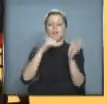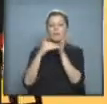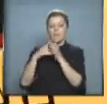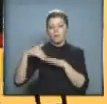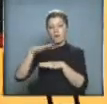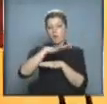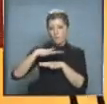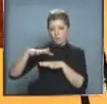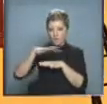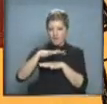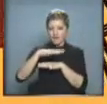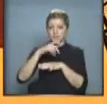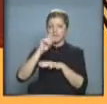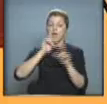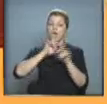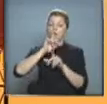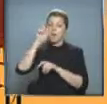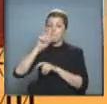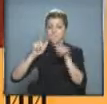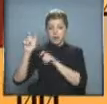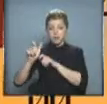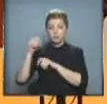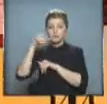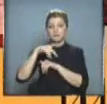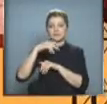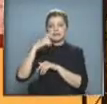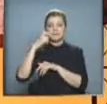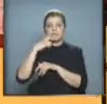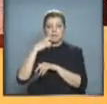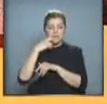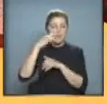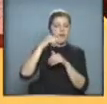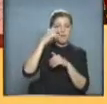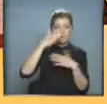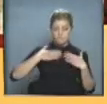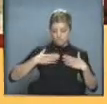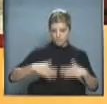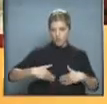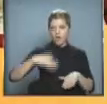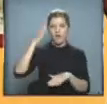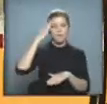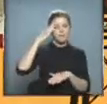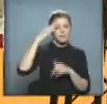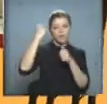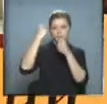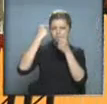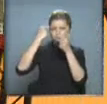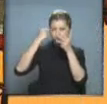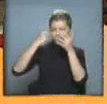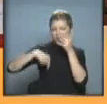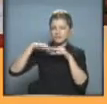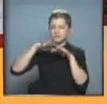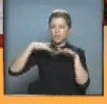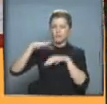hijo de vecino. Existen personas a las que por razones de edad, género, estado físico o mental, por circunstancias sociales, económicas